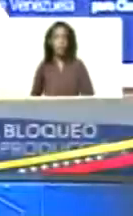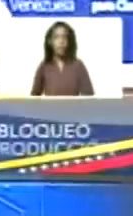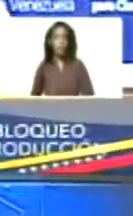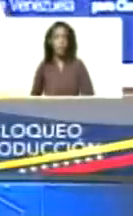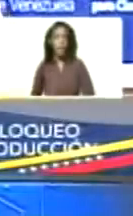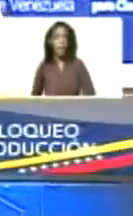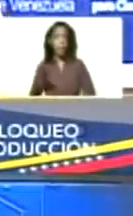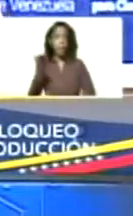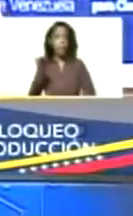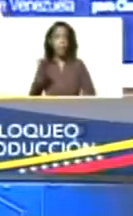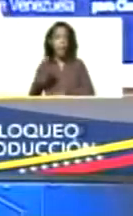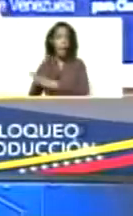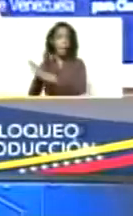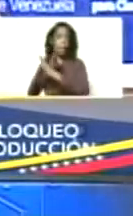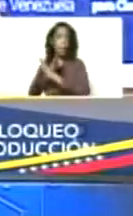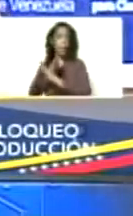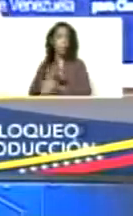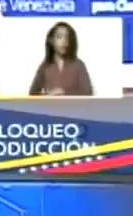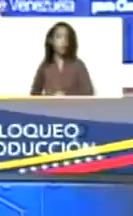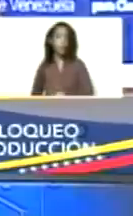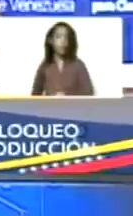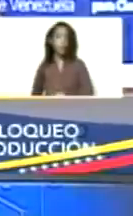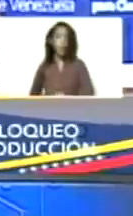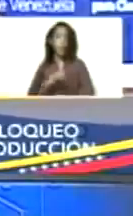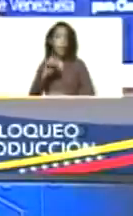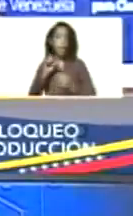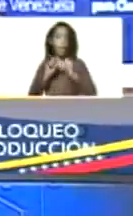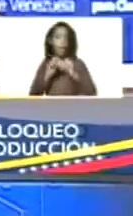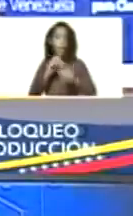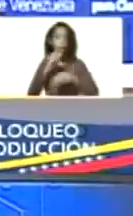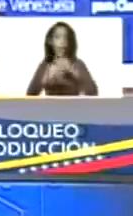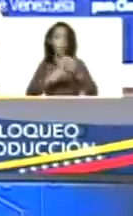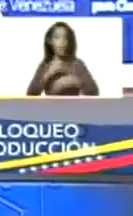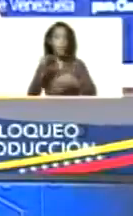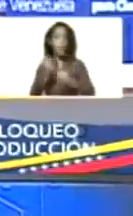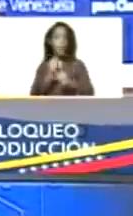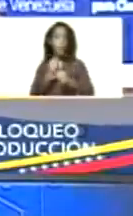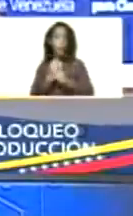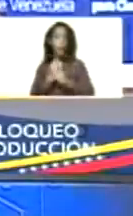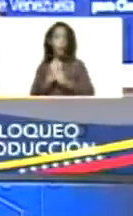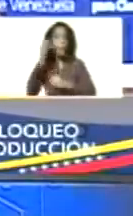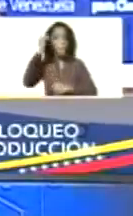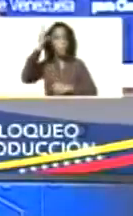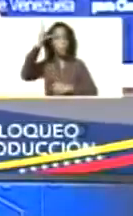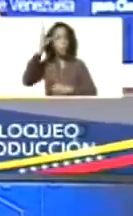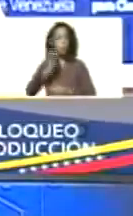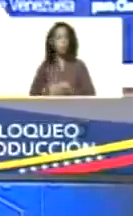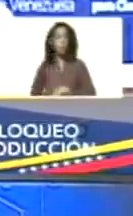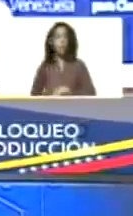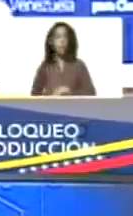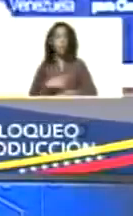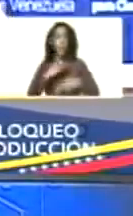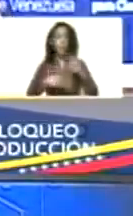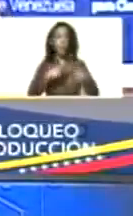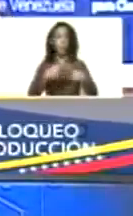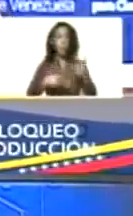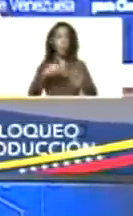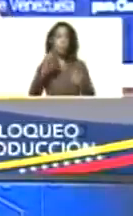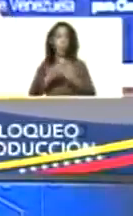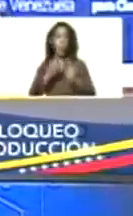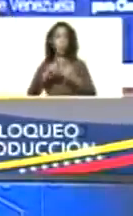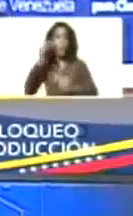inherentes al bloqueo, seguir alineándonos con la capacidad de producción de